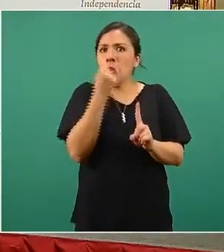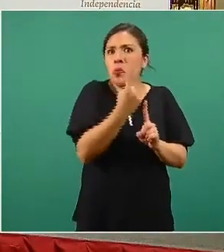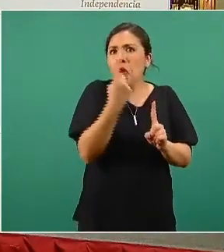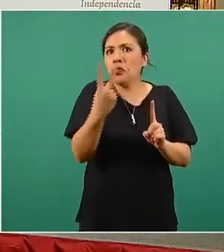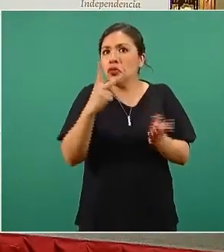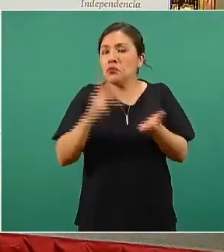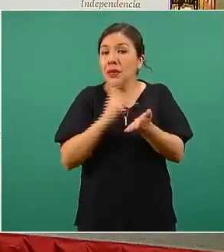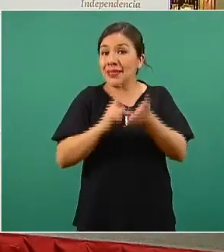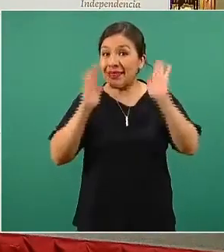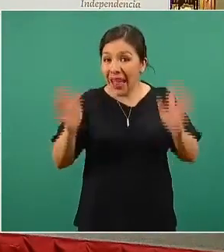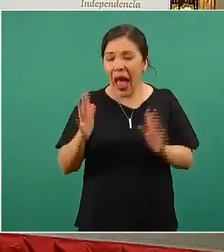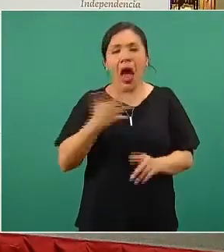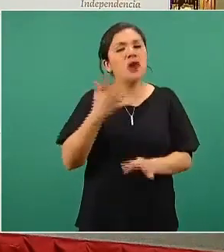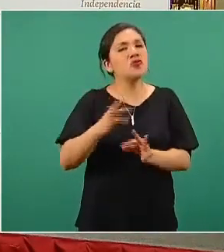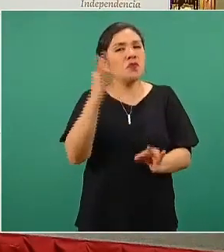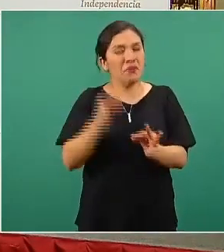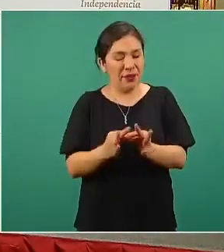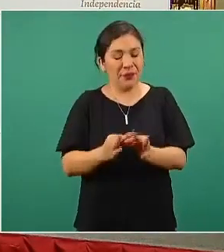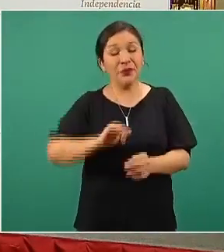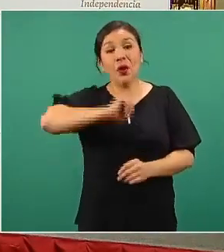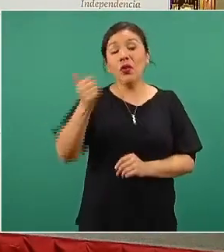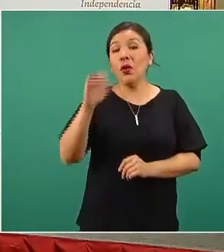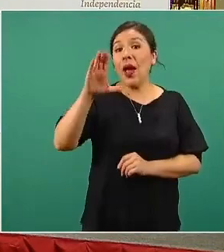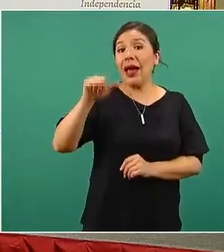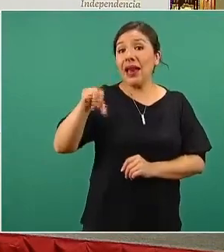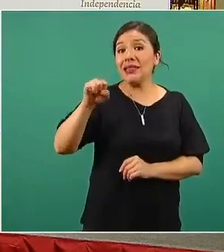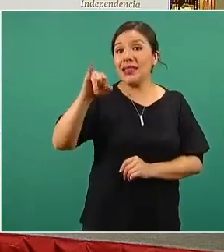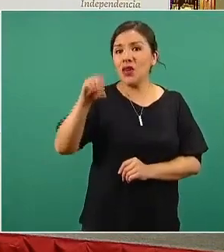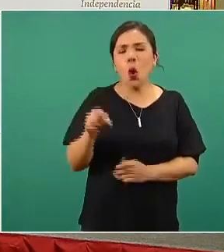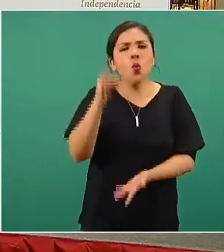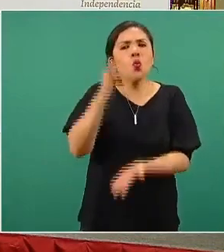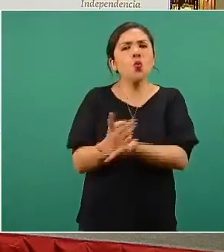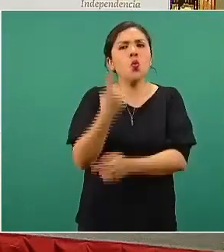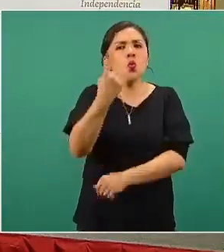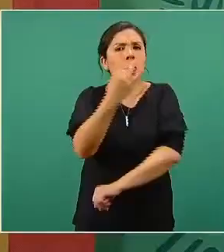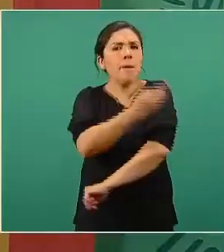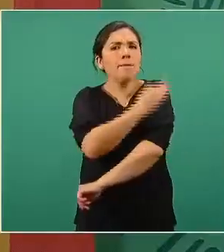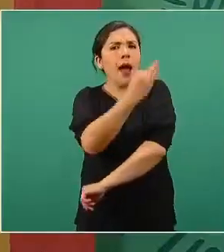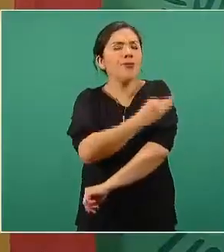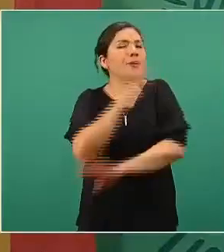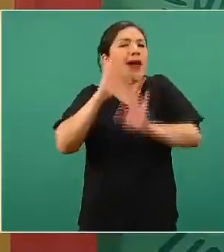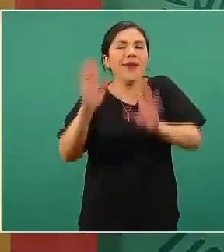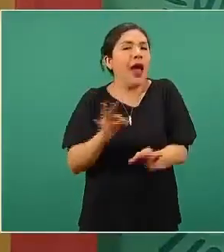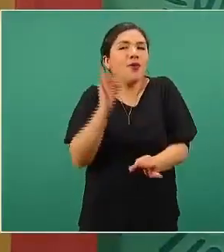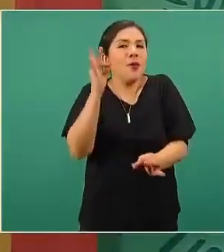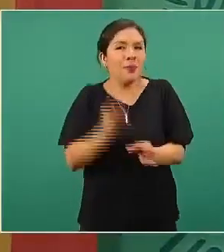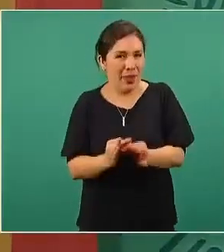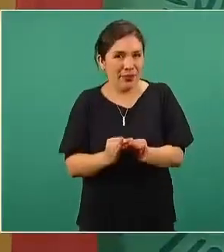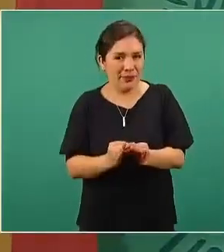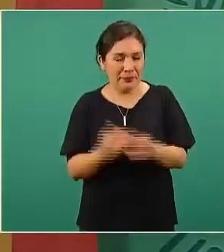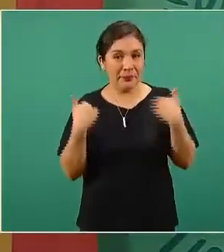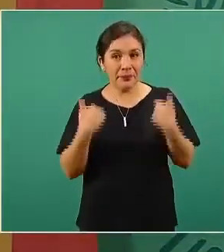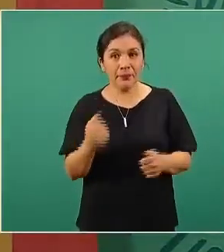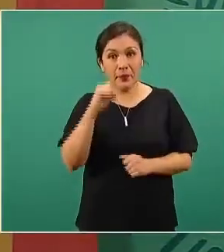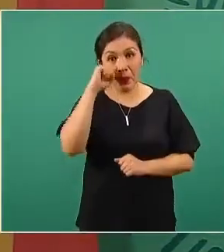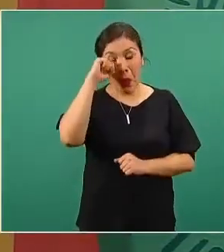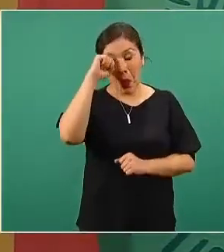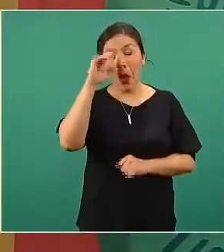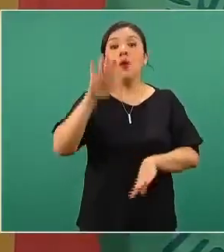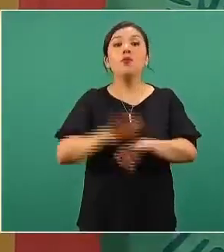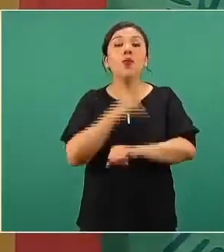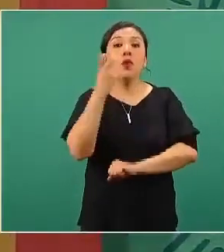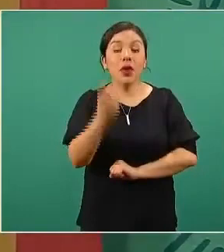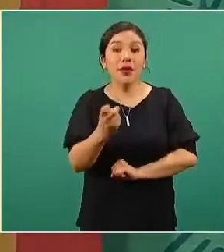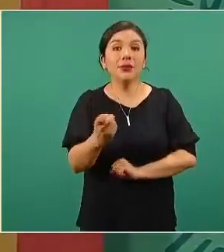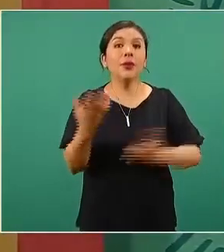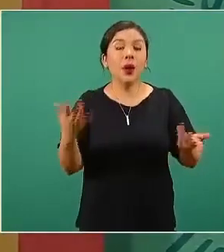esquema completo. Y en el caso de CanSino, con la única dosis ya se tiene el esquema completo. Por eso es